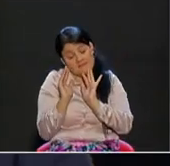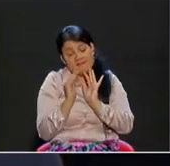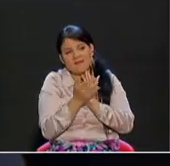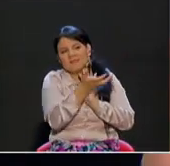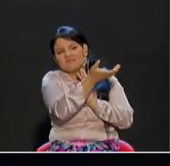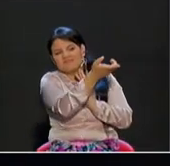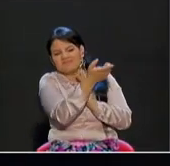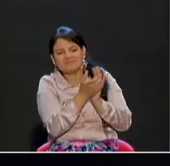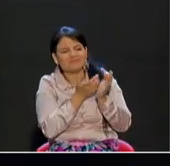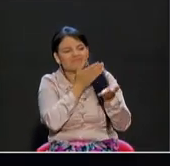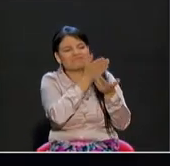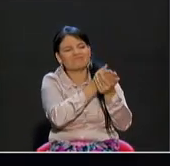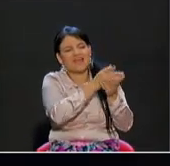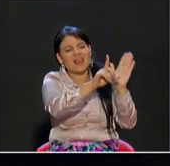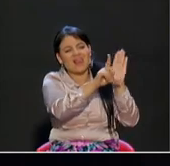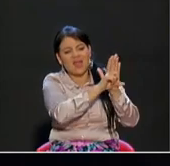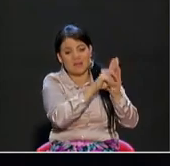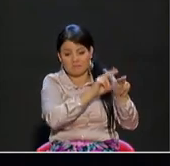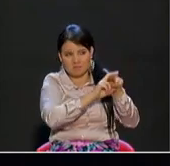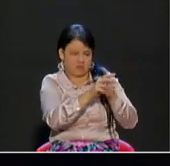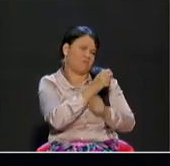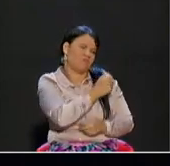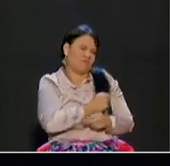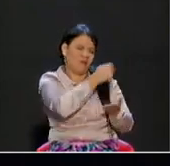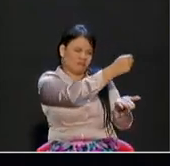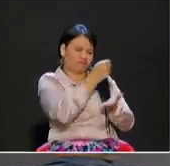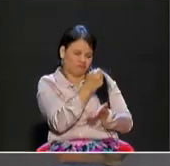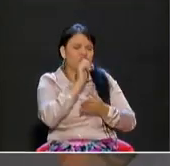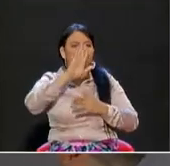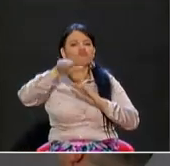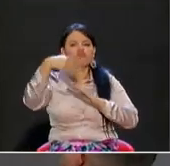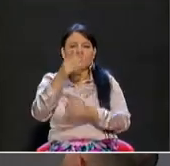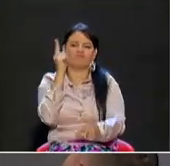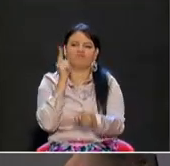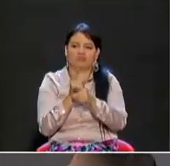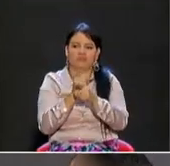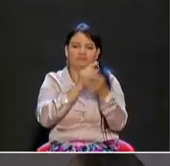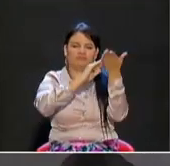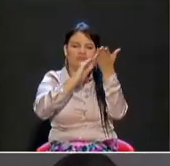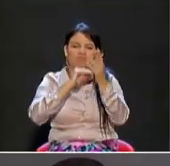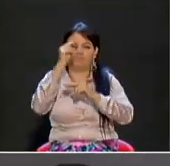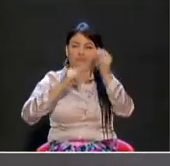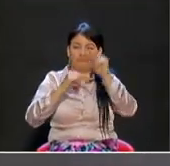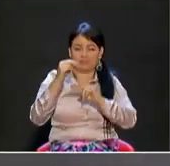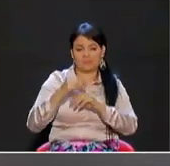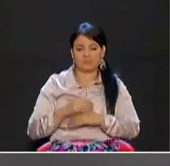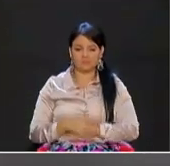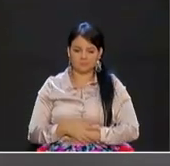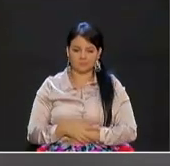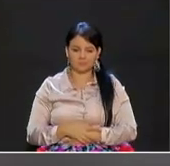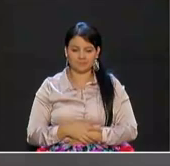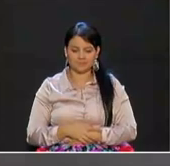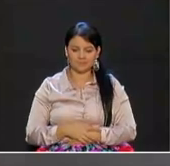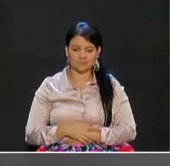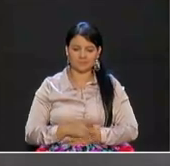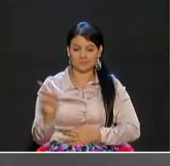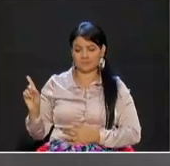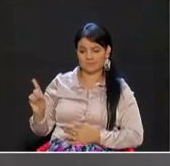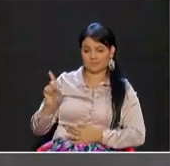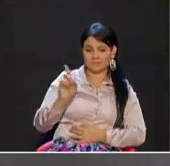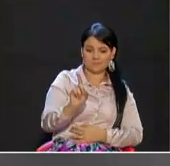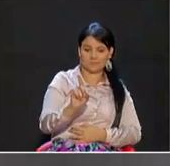nos ayuden a financiar este proyecto y así llevarlo a un feliz término en su turno candidato rodolfo correa por favor siga el centro y tome la